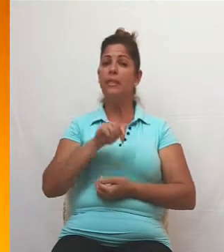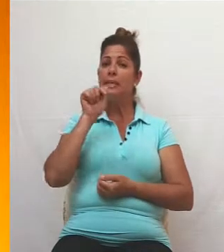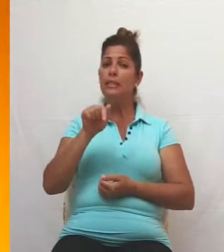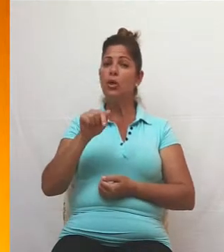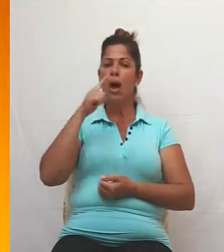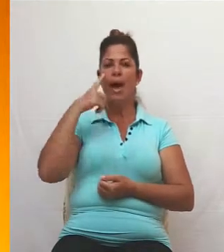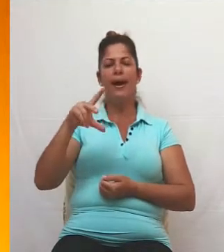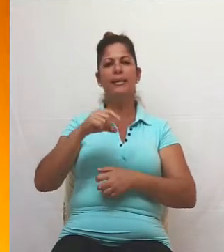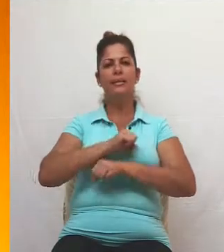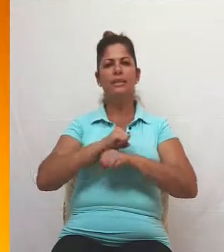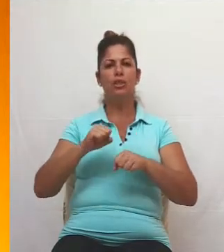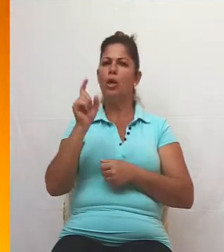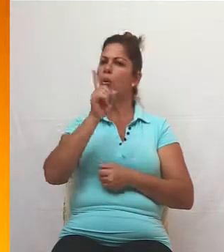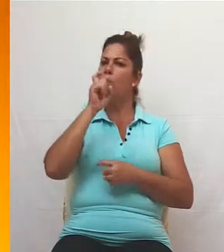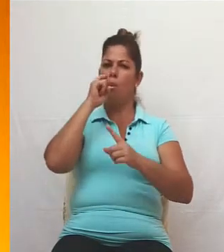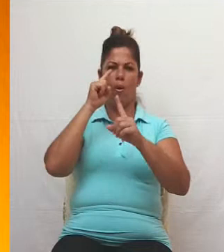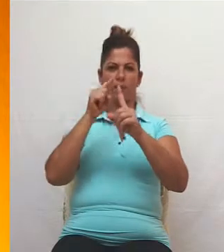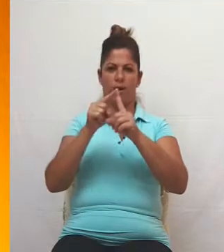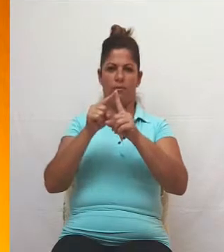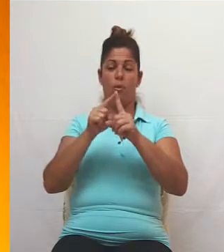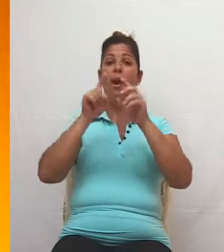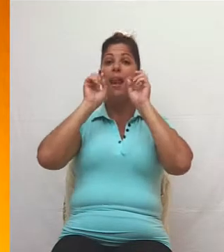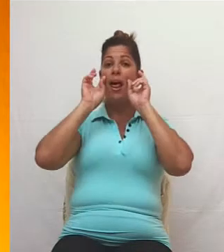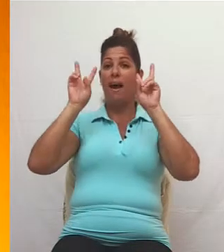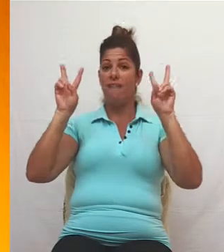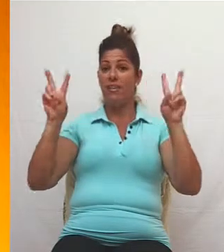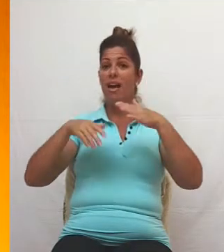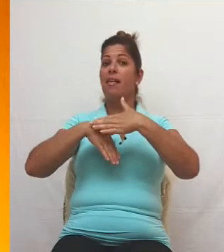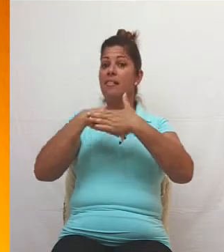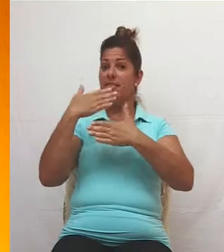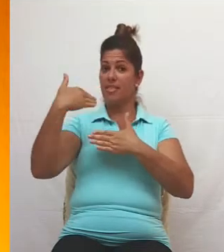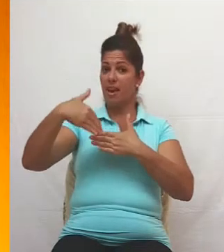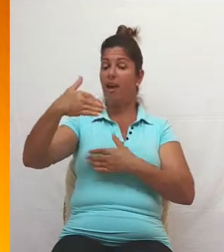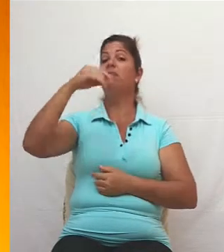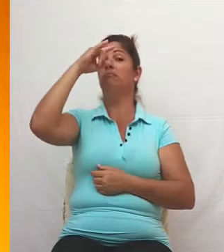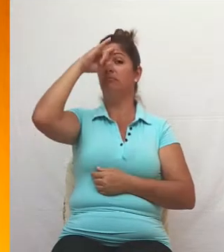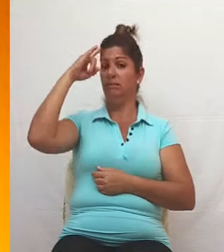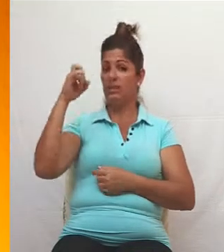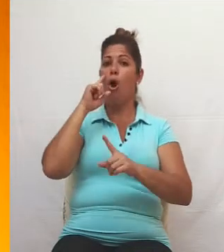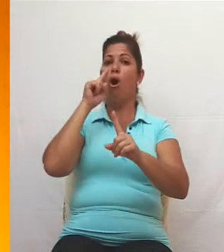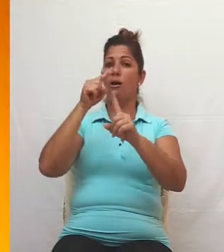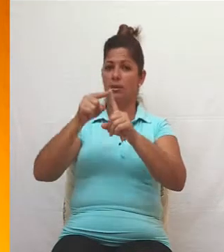pero los ejercicios no son el objetivo la vida cotidiana